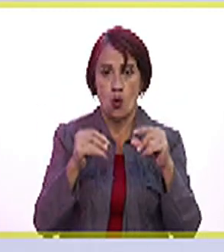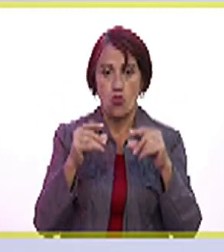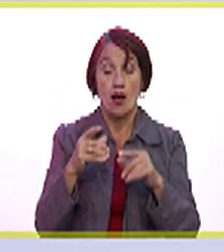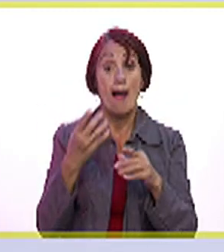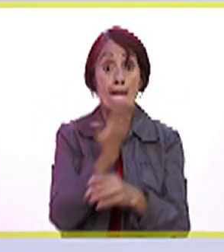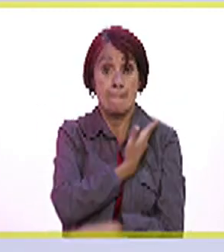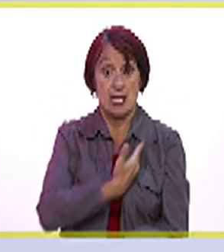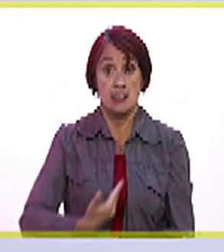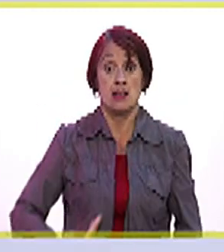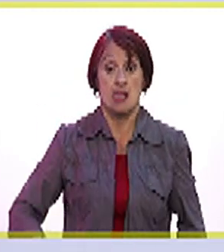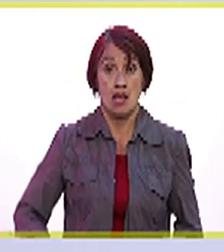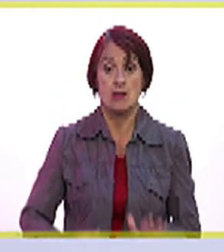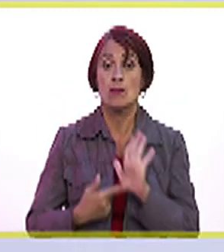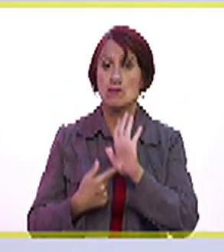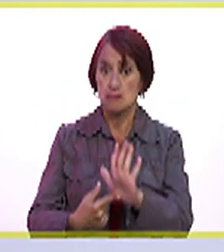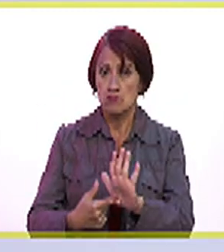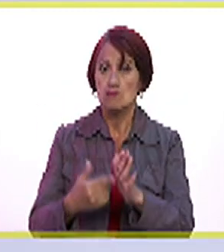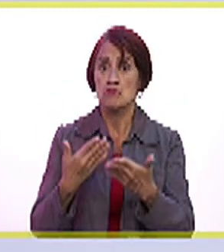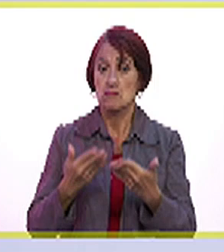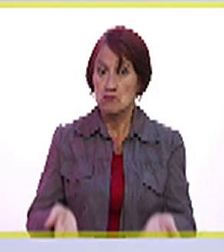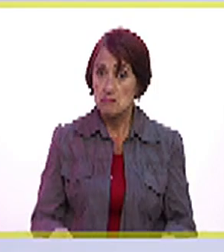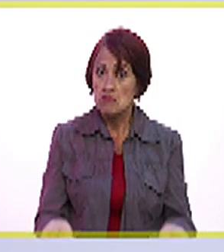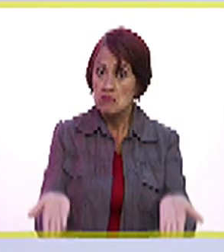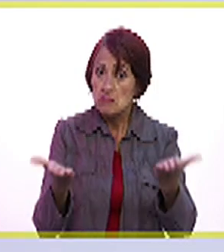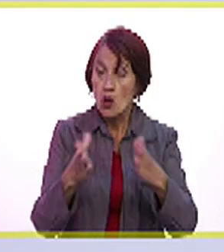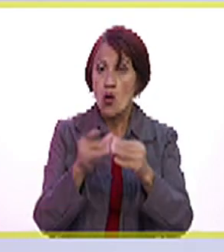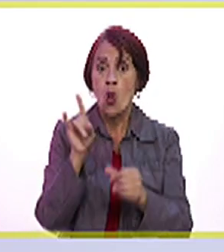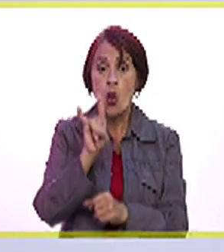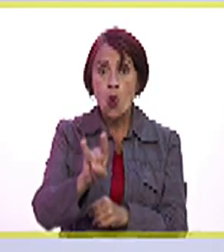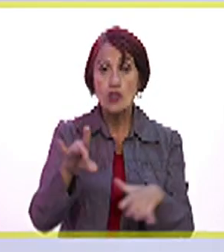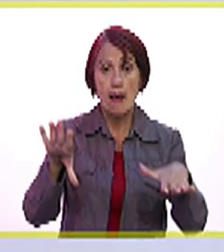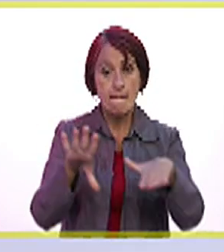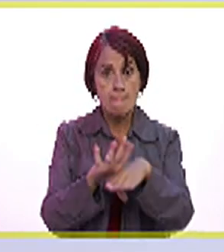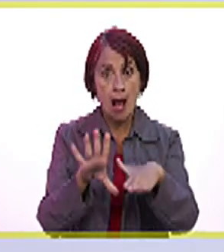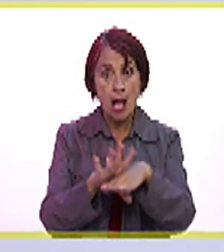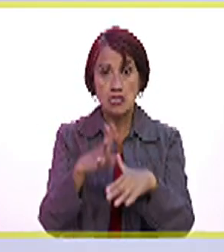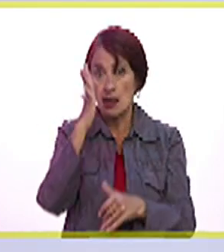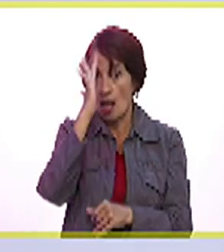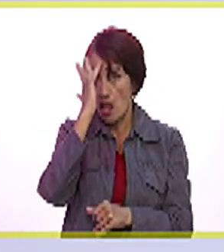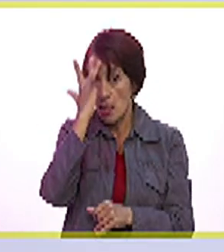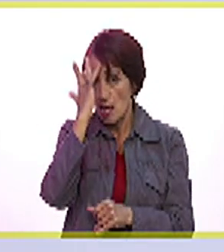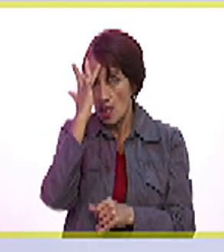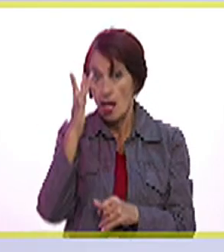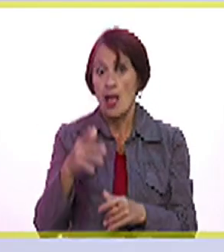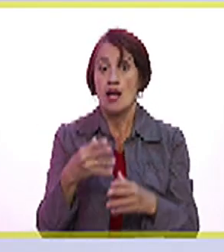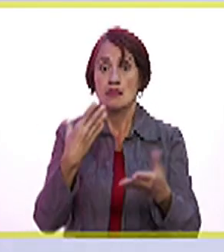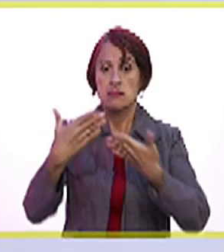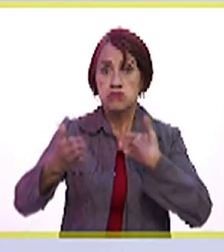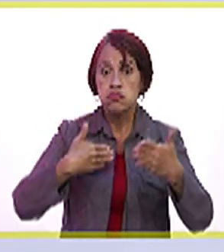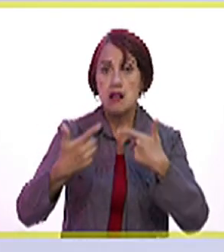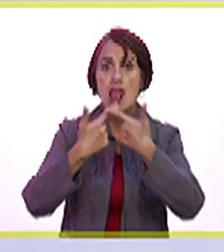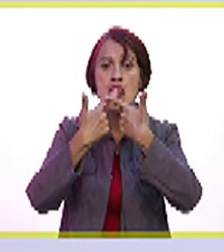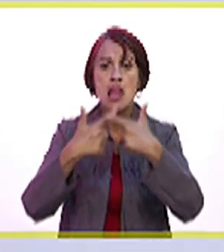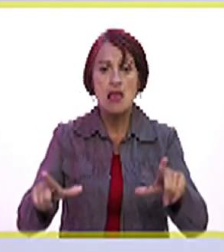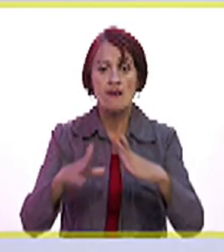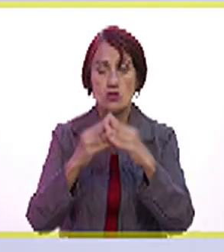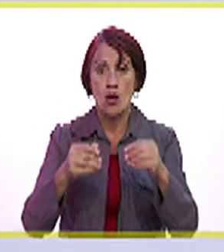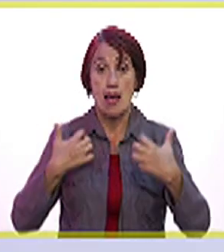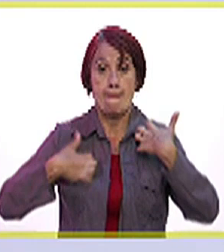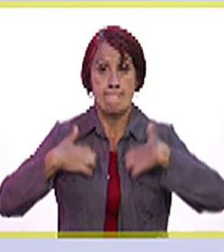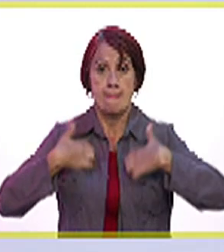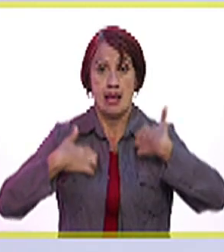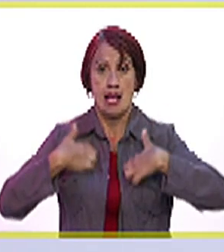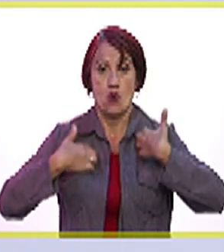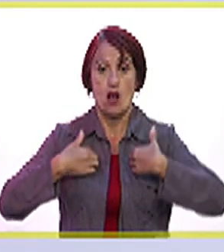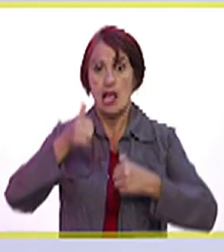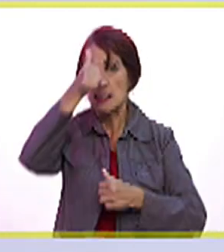presidente dio el permiso para que lunes y martes de carnaval sean de flexibilización y el miércoles de ceniza